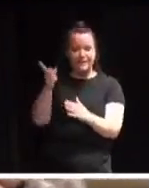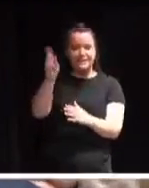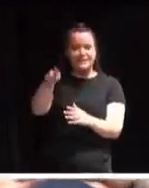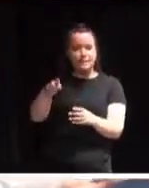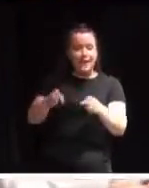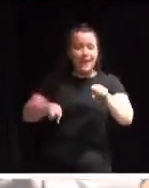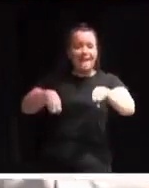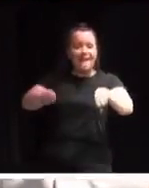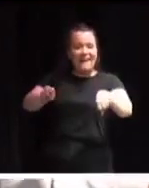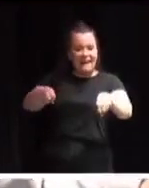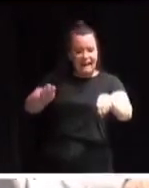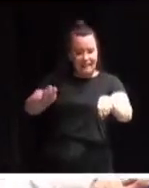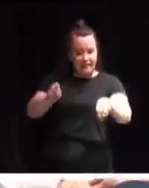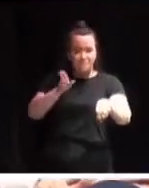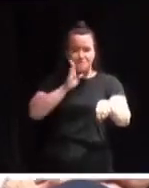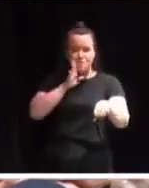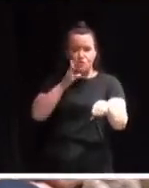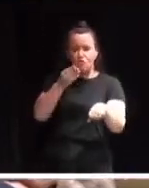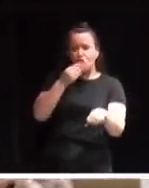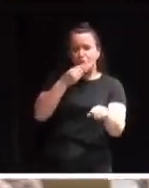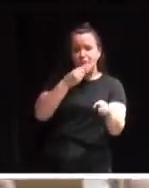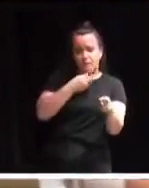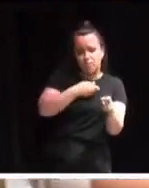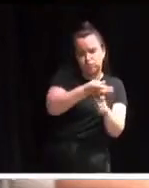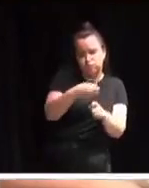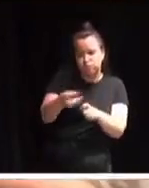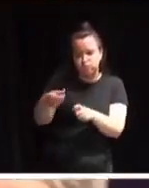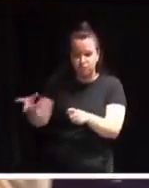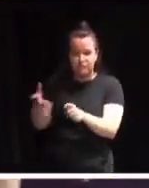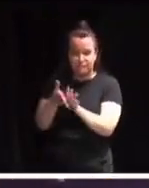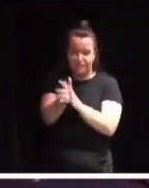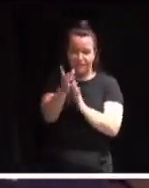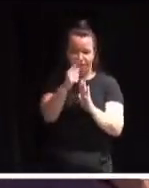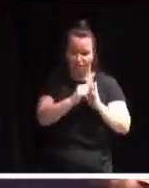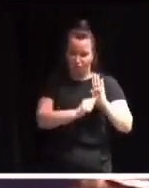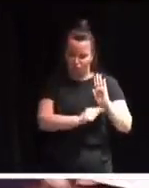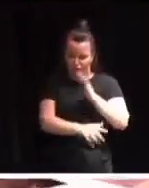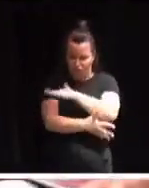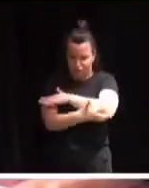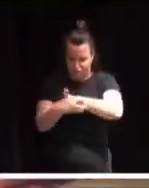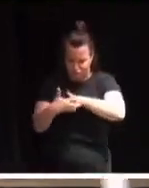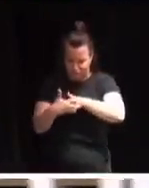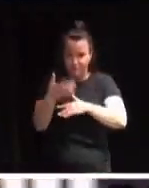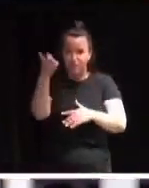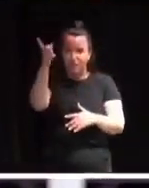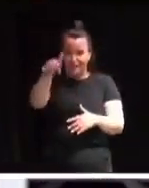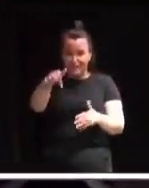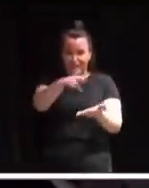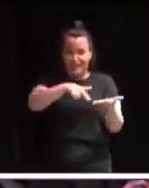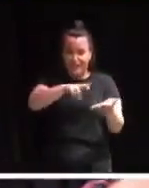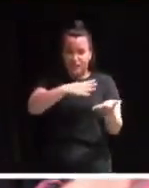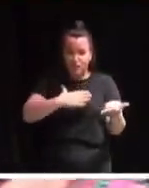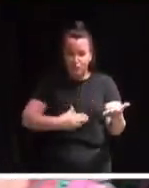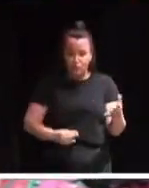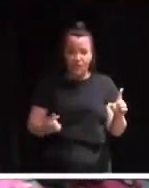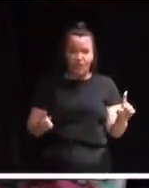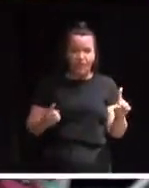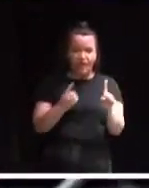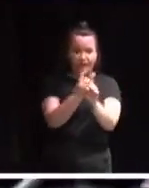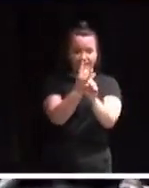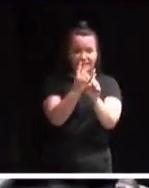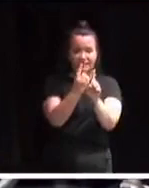y trabajadoras que estaban en peores condiciones pero también hay que hablar en esta región de los antisistema